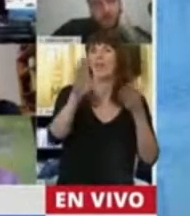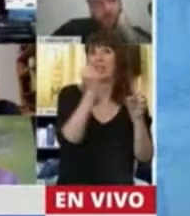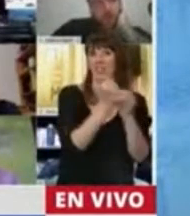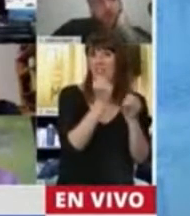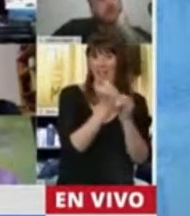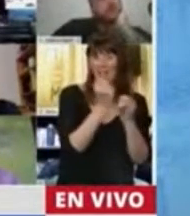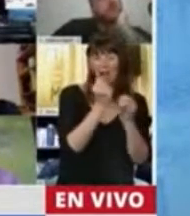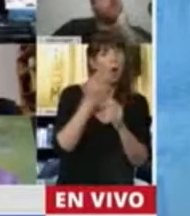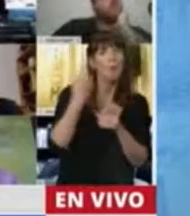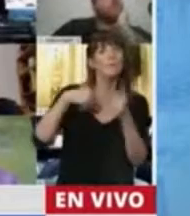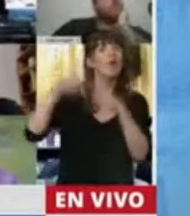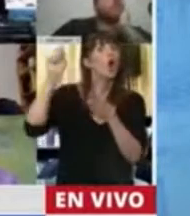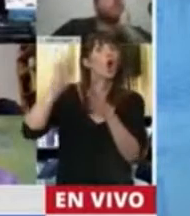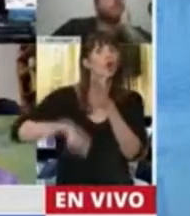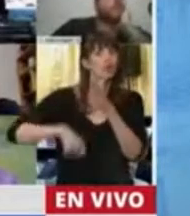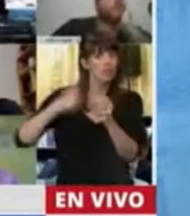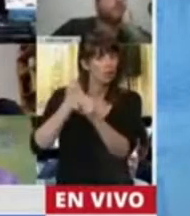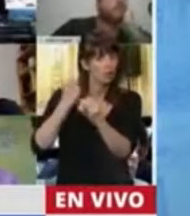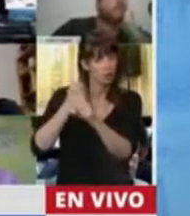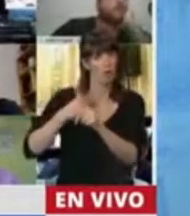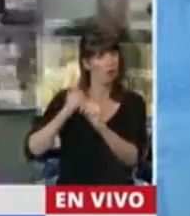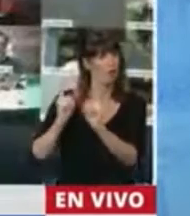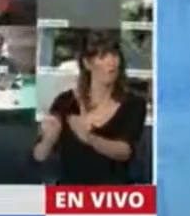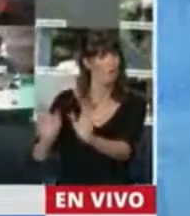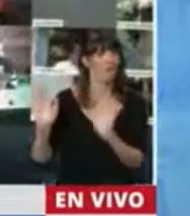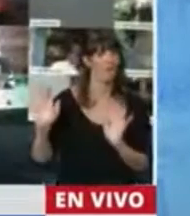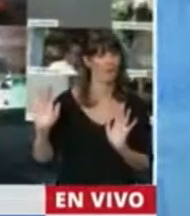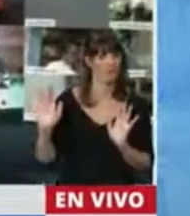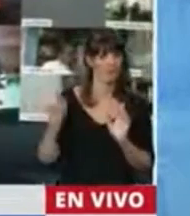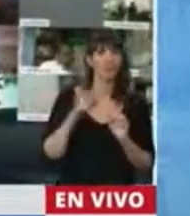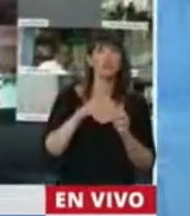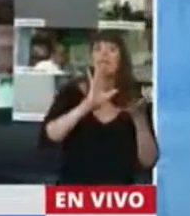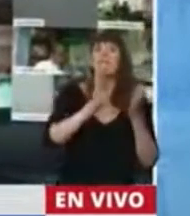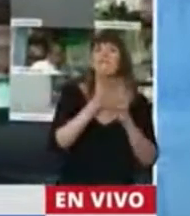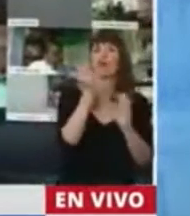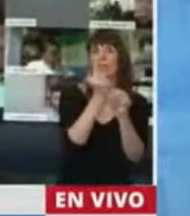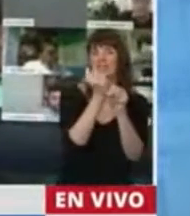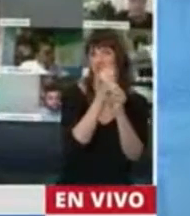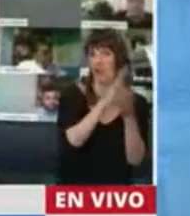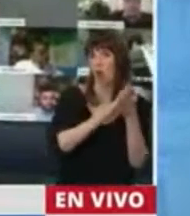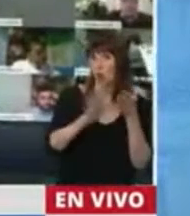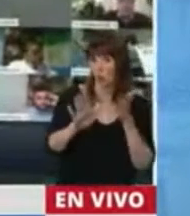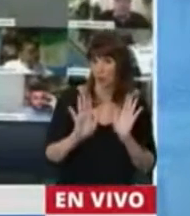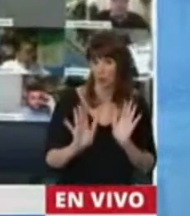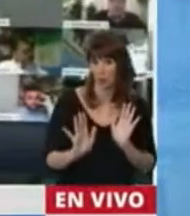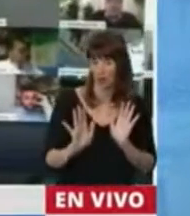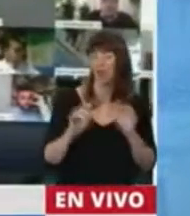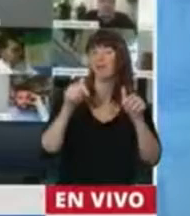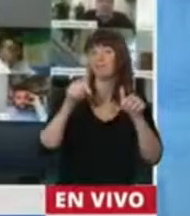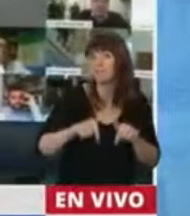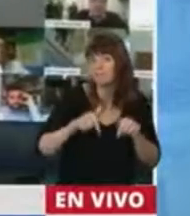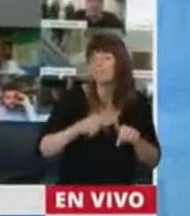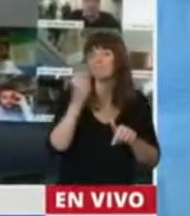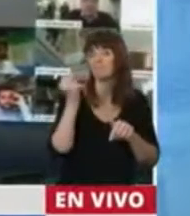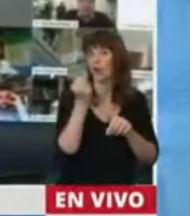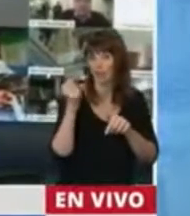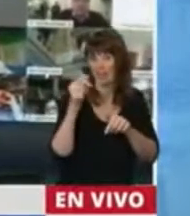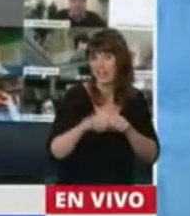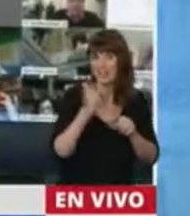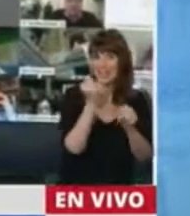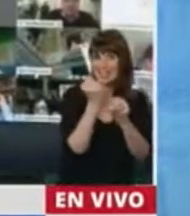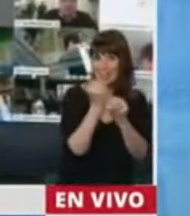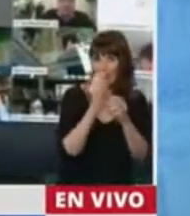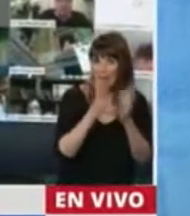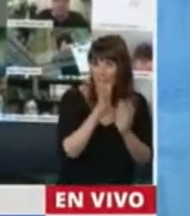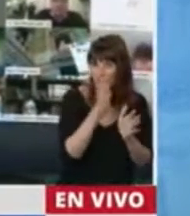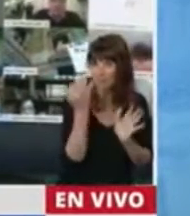mucho trabajo en comisiones, donde se escuchó a todas las partes, a los gremios, al empresariado, al Poder